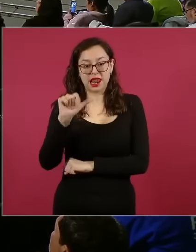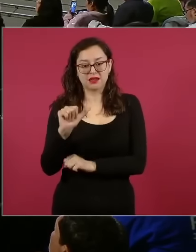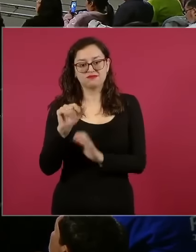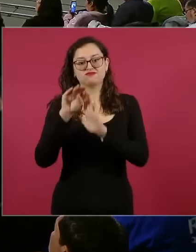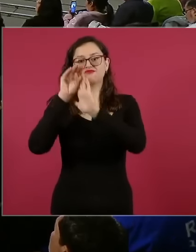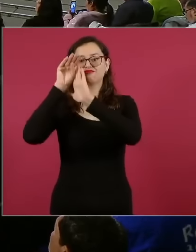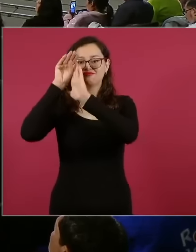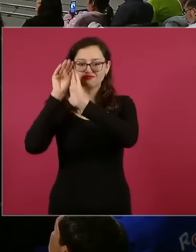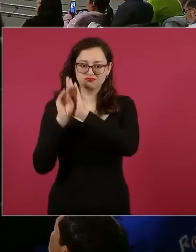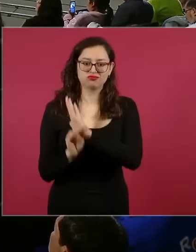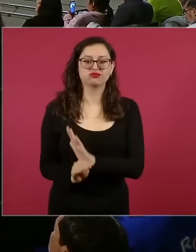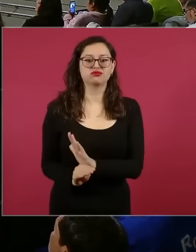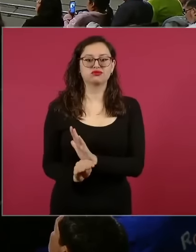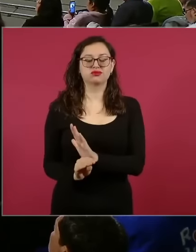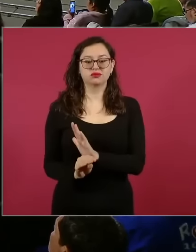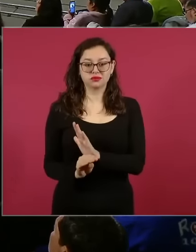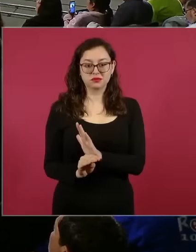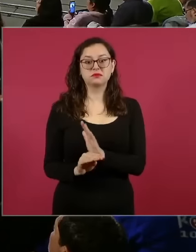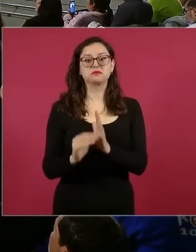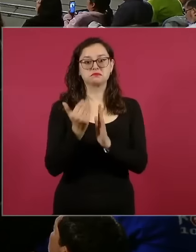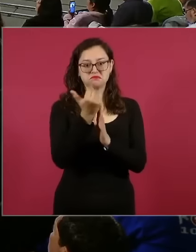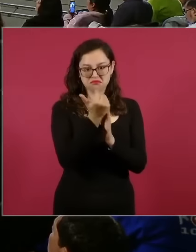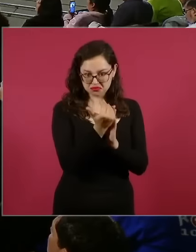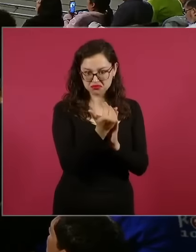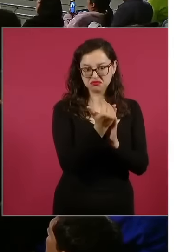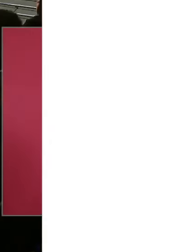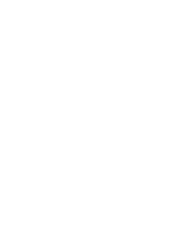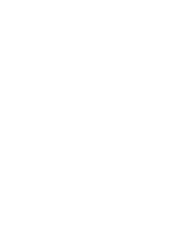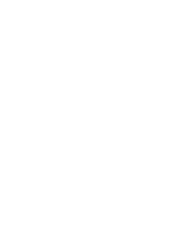de Rosa Isela y empezamos a bajar,